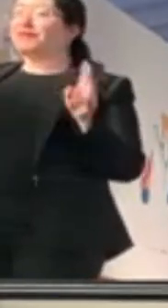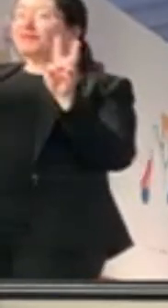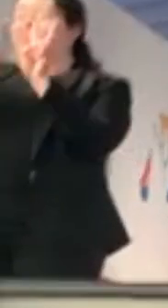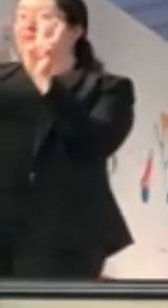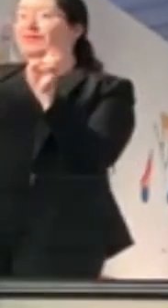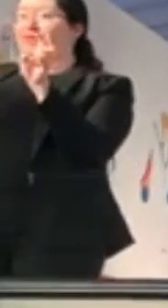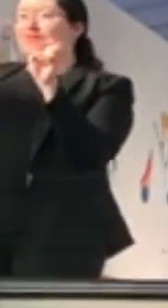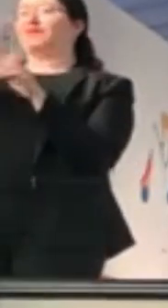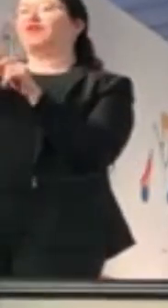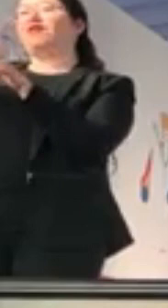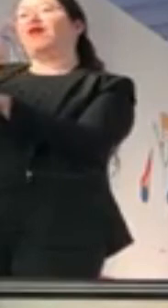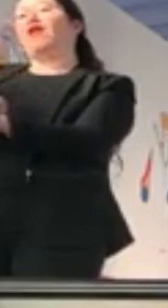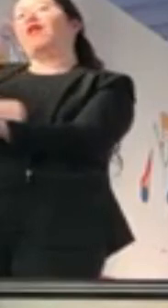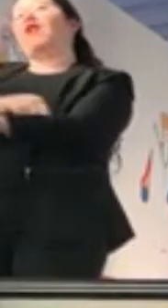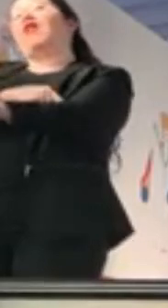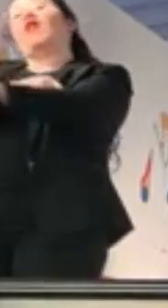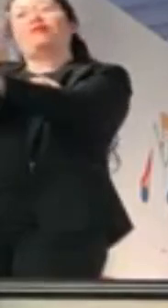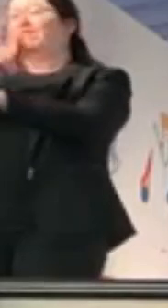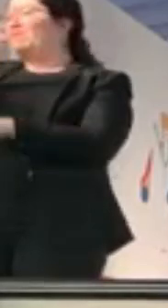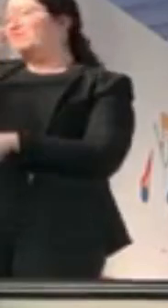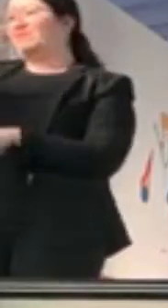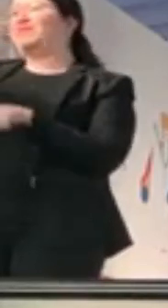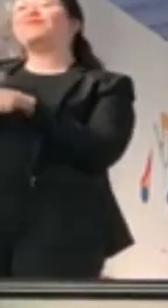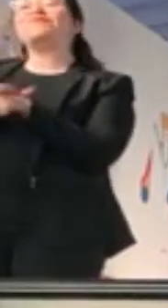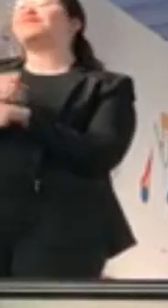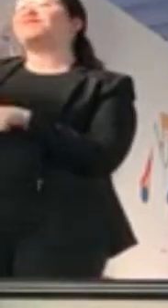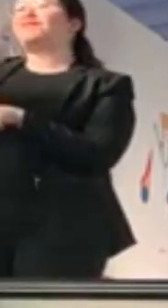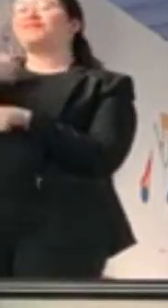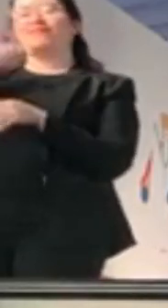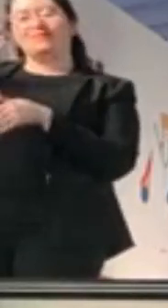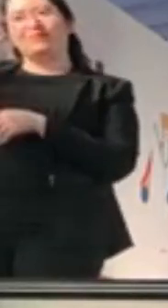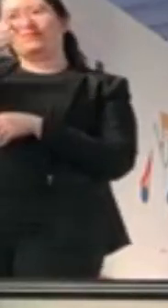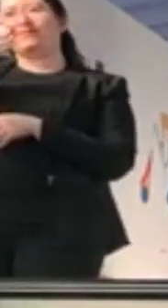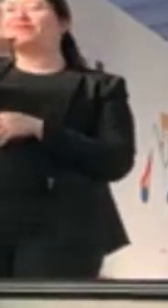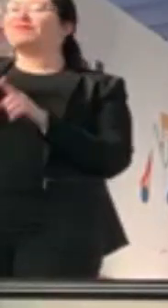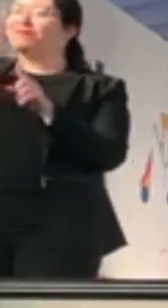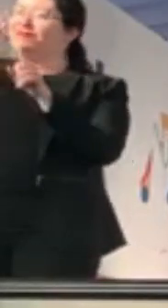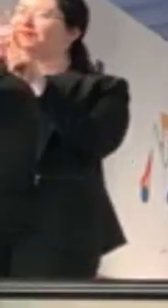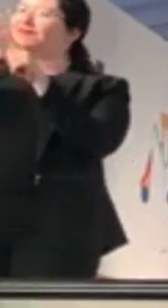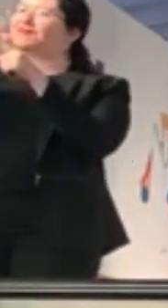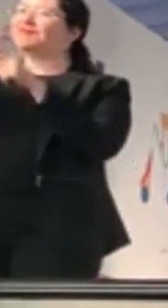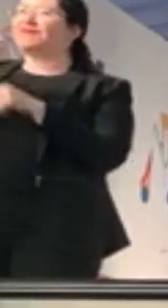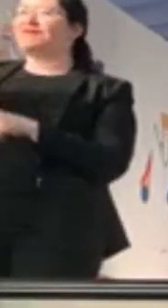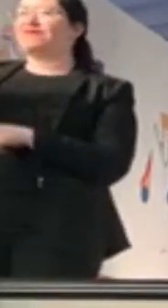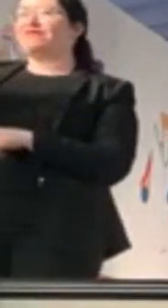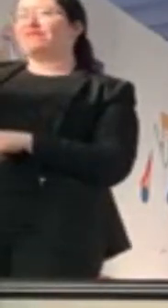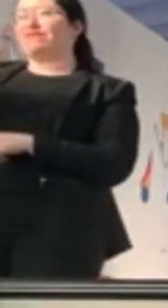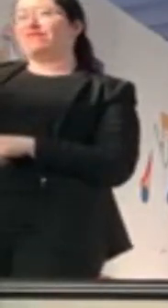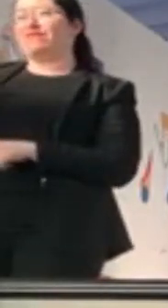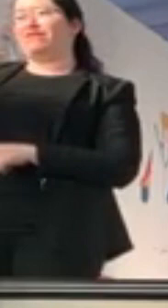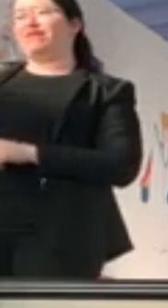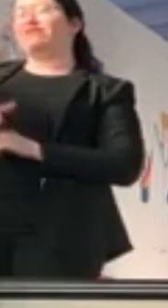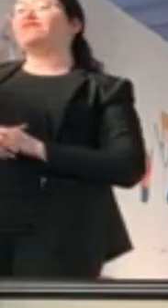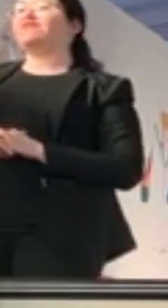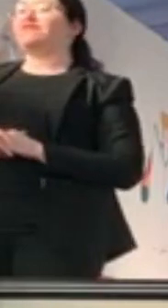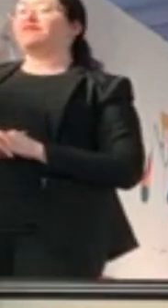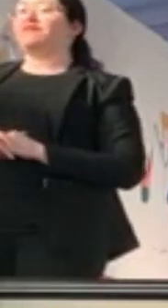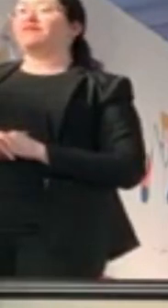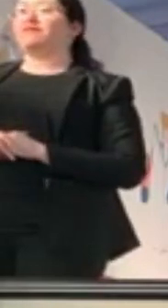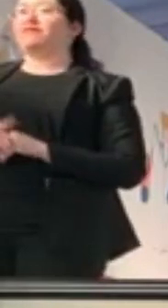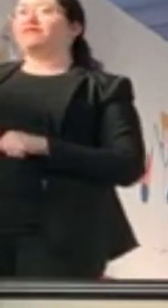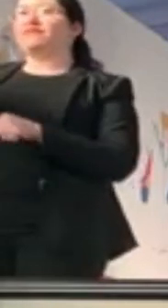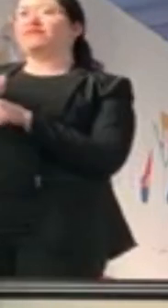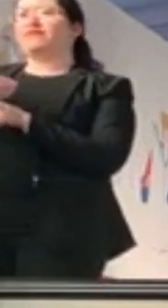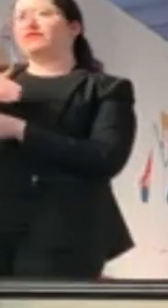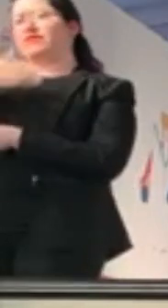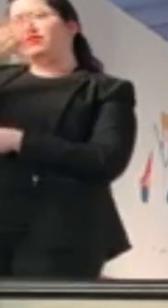me alargo porque venimos a oír sobre todo a Aranza. Yo leí el libro, Lofer, no sé si así